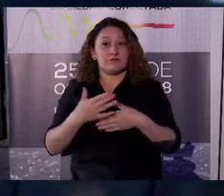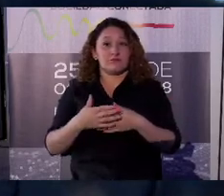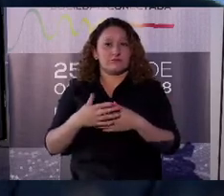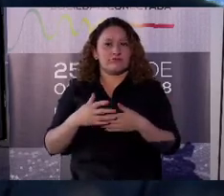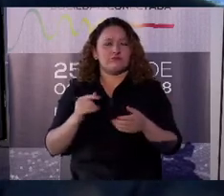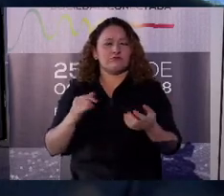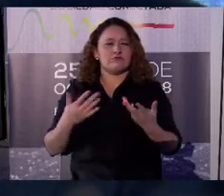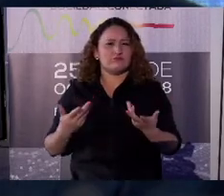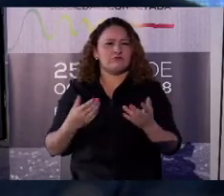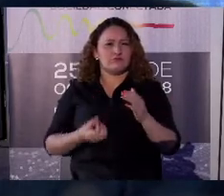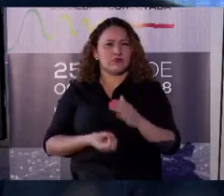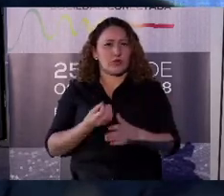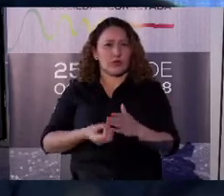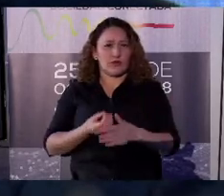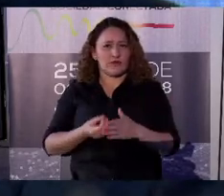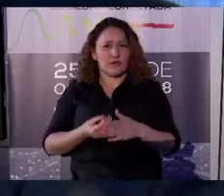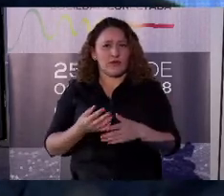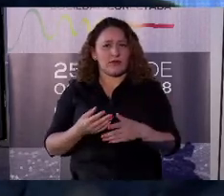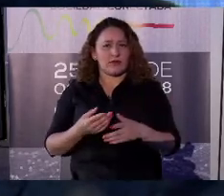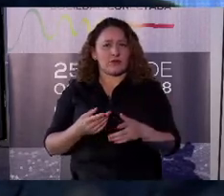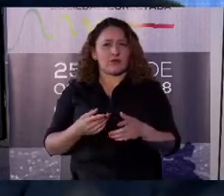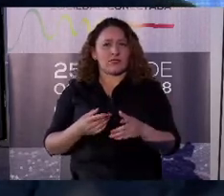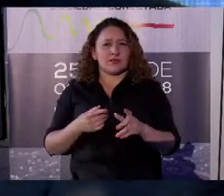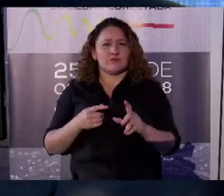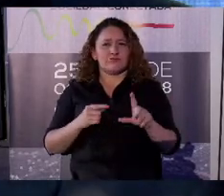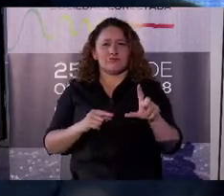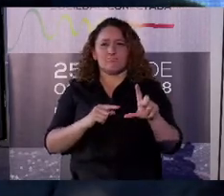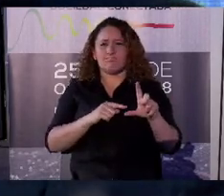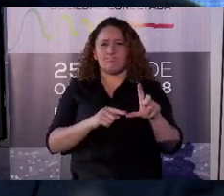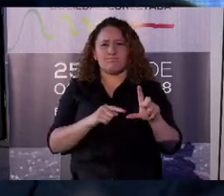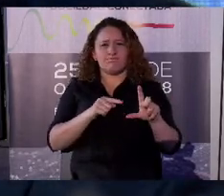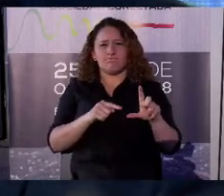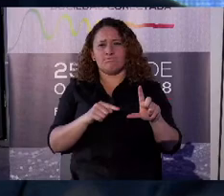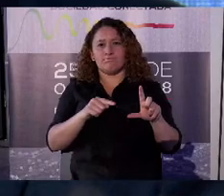creció la productividad en los últimos años. A pesar del